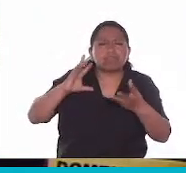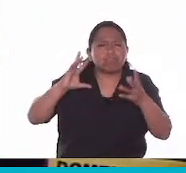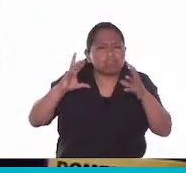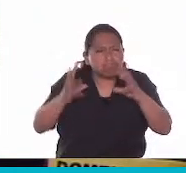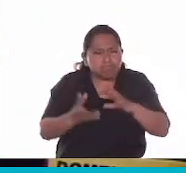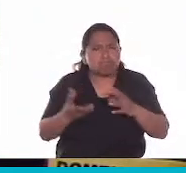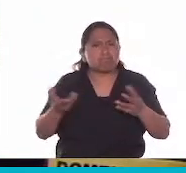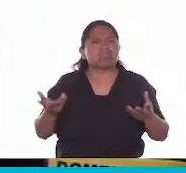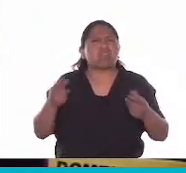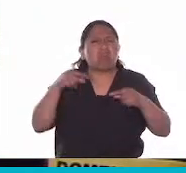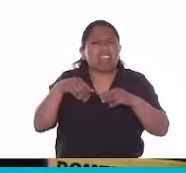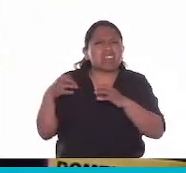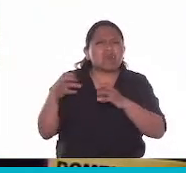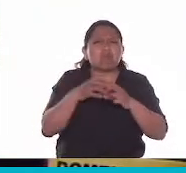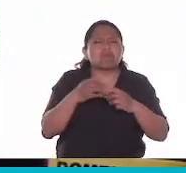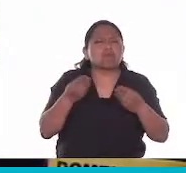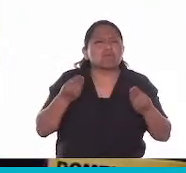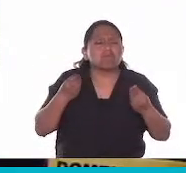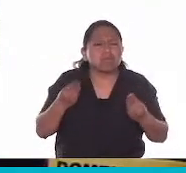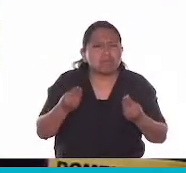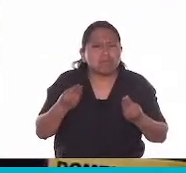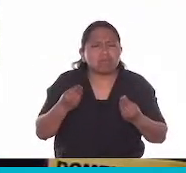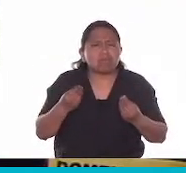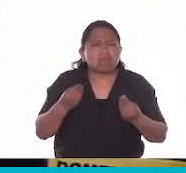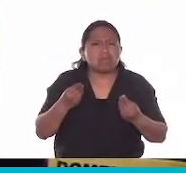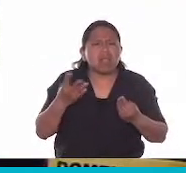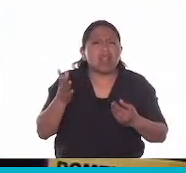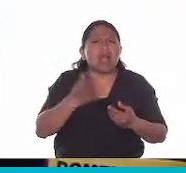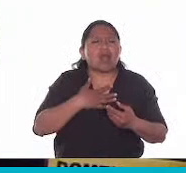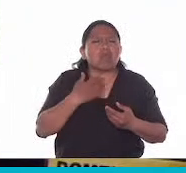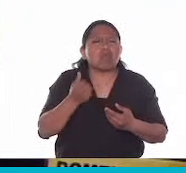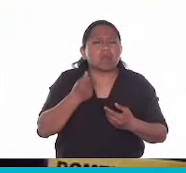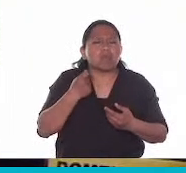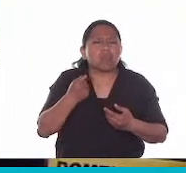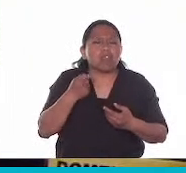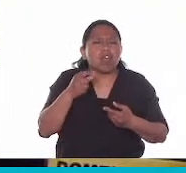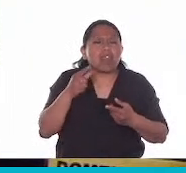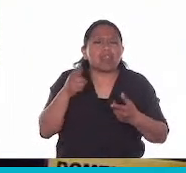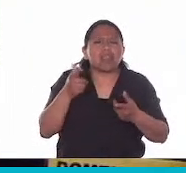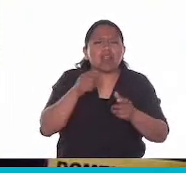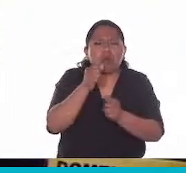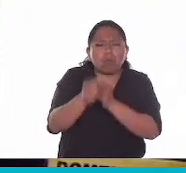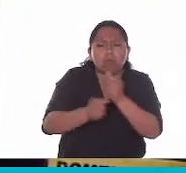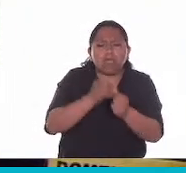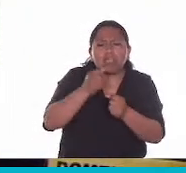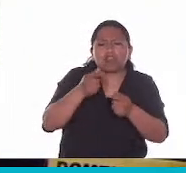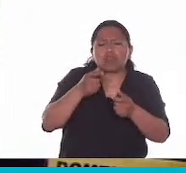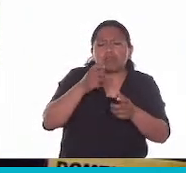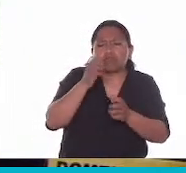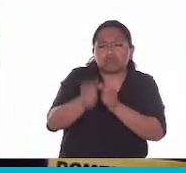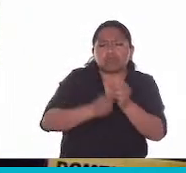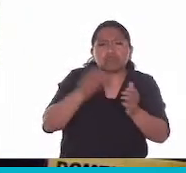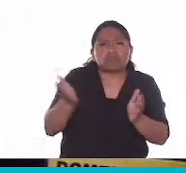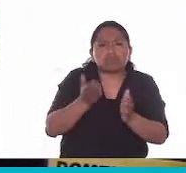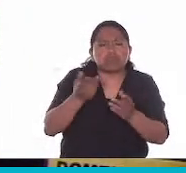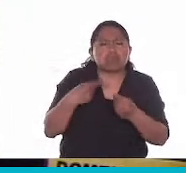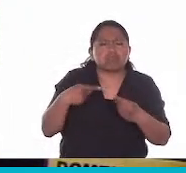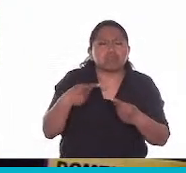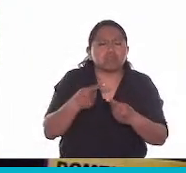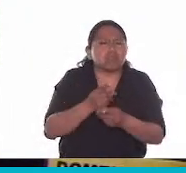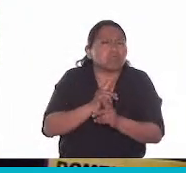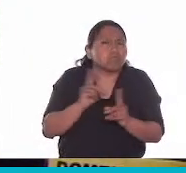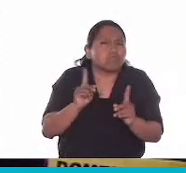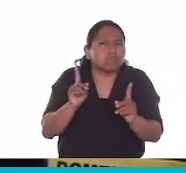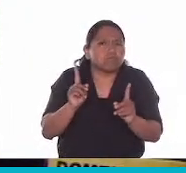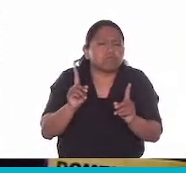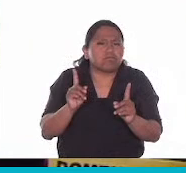estamos discutiendo la propiedad privada de los medios de producción esto es malísimo